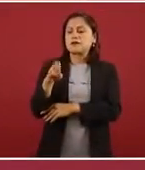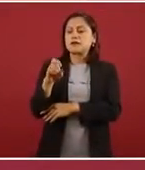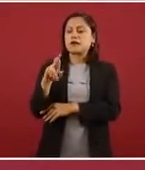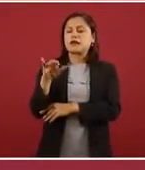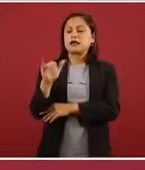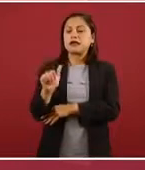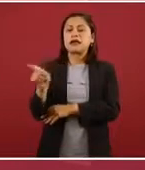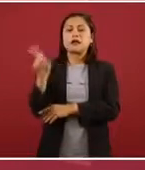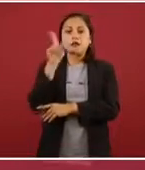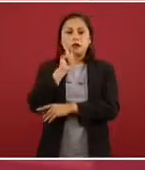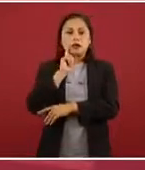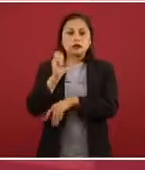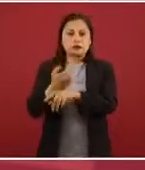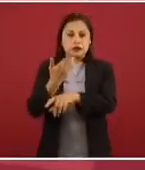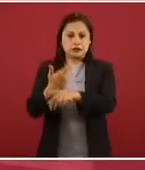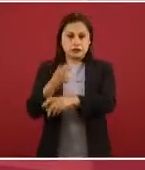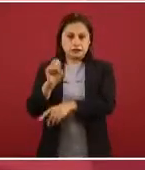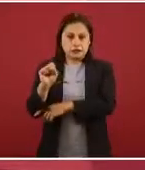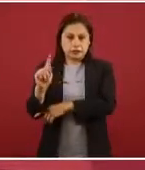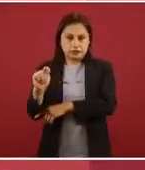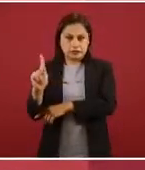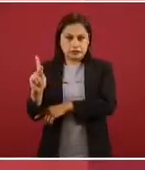que lo atienda.